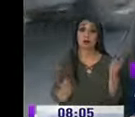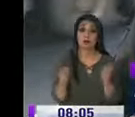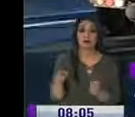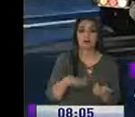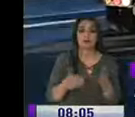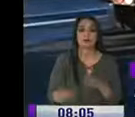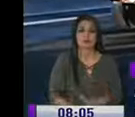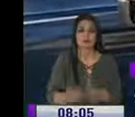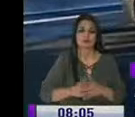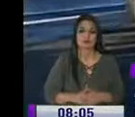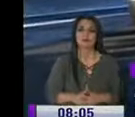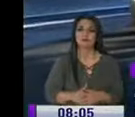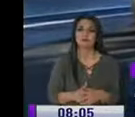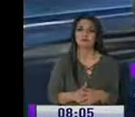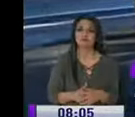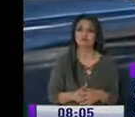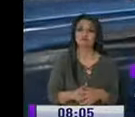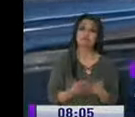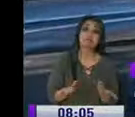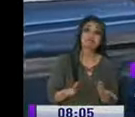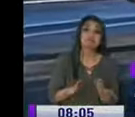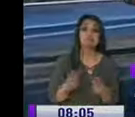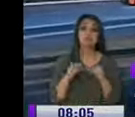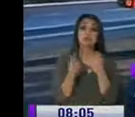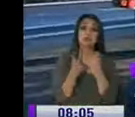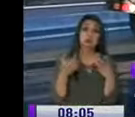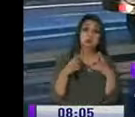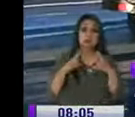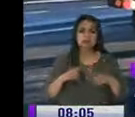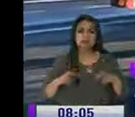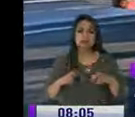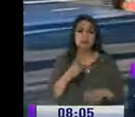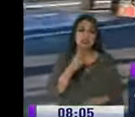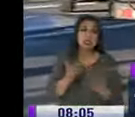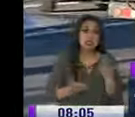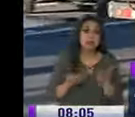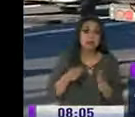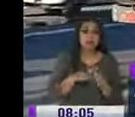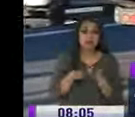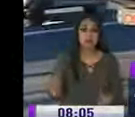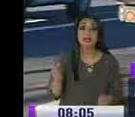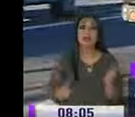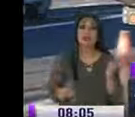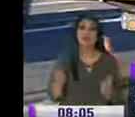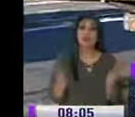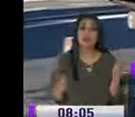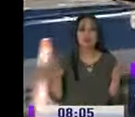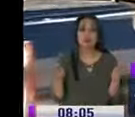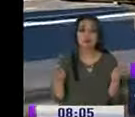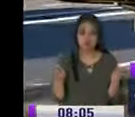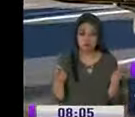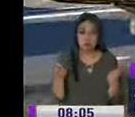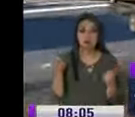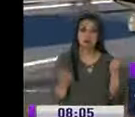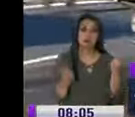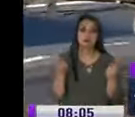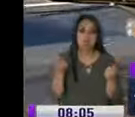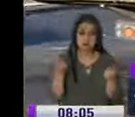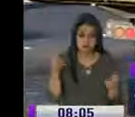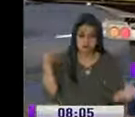camioneta. Una de las hipótesis que manejan los investigadores apunta a que el conductor de la camioneta se habría quedado dormido mientras